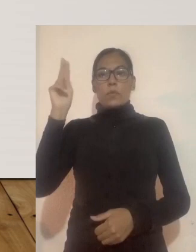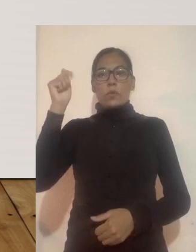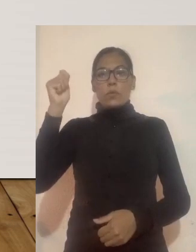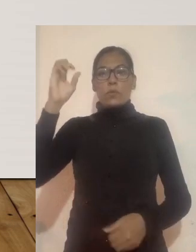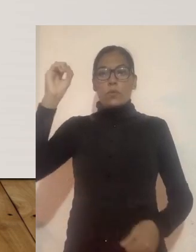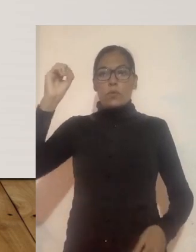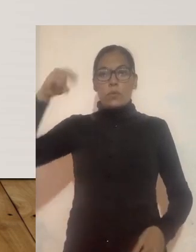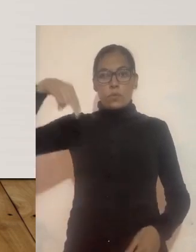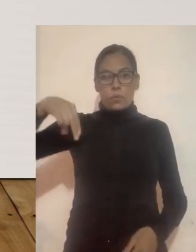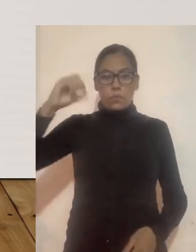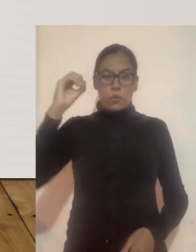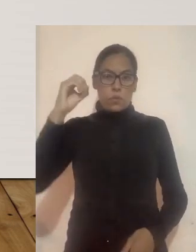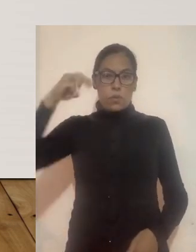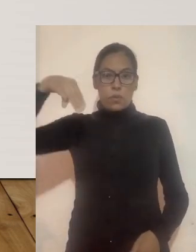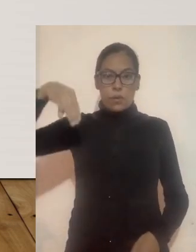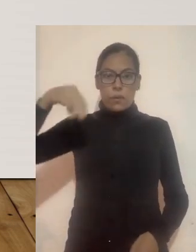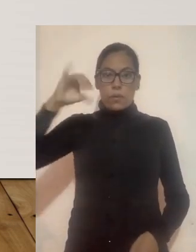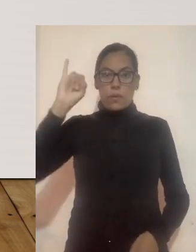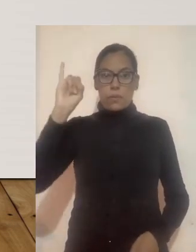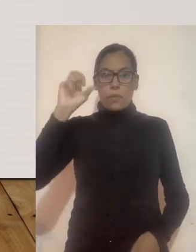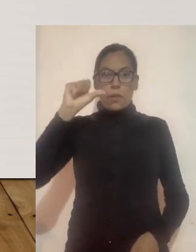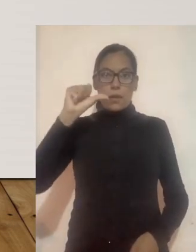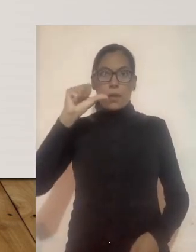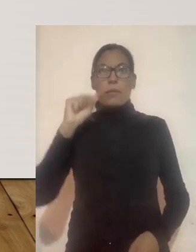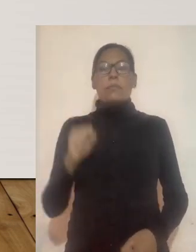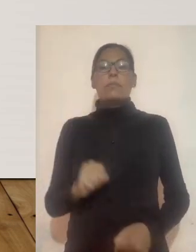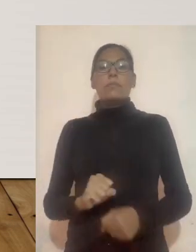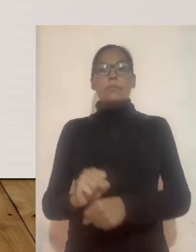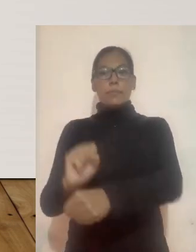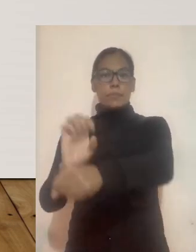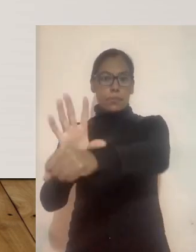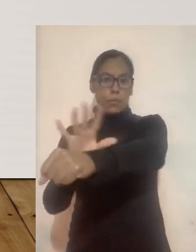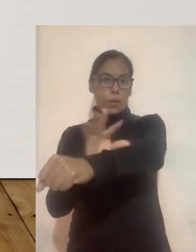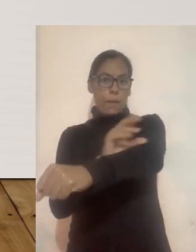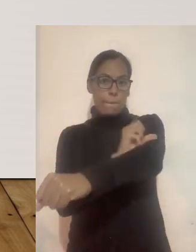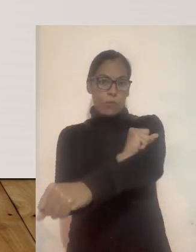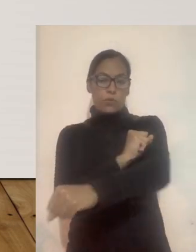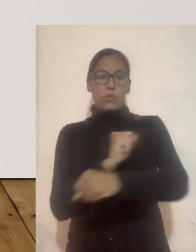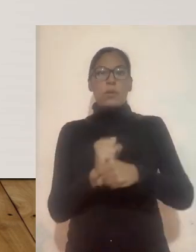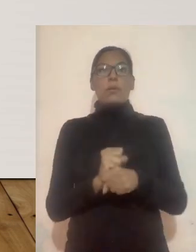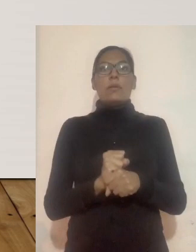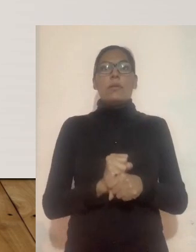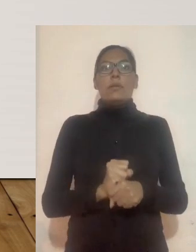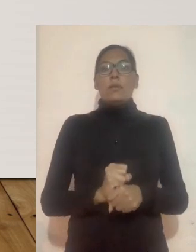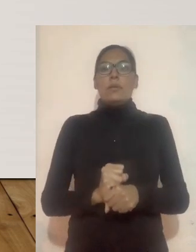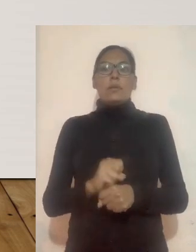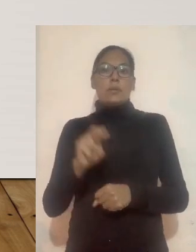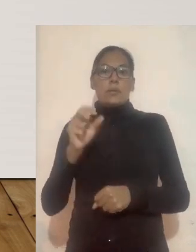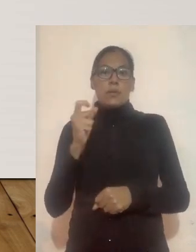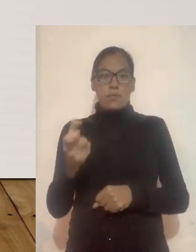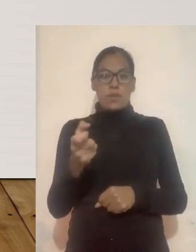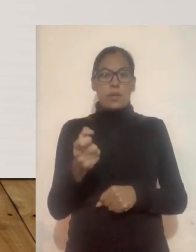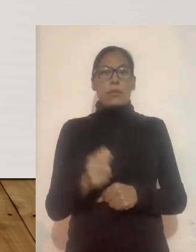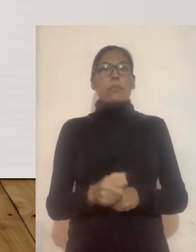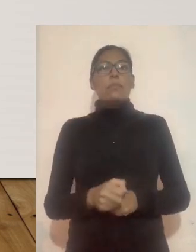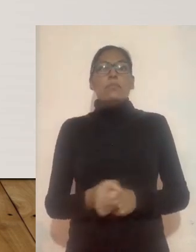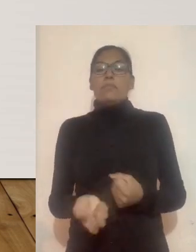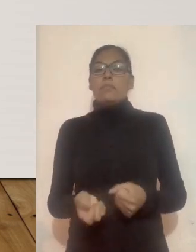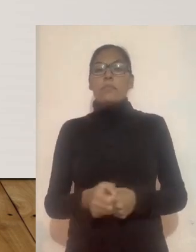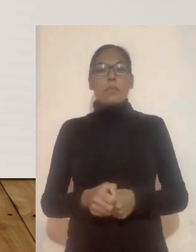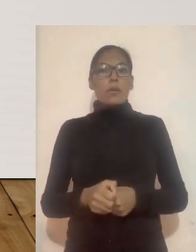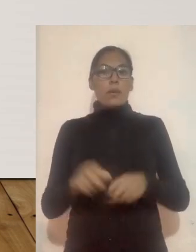Autonomía emocional se refiere a una real autogestión emocional, para lo cual se requiere